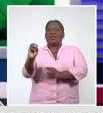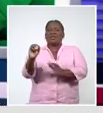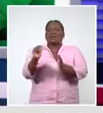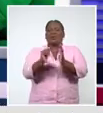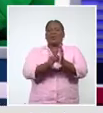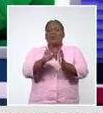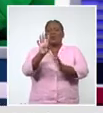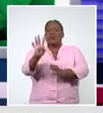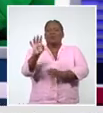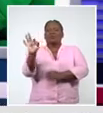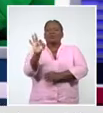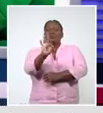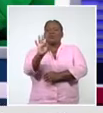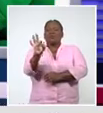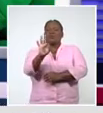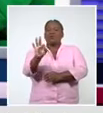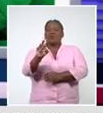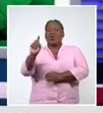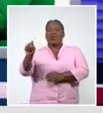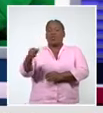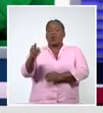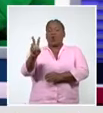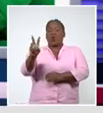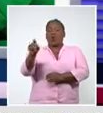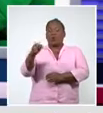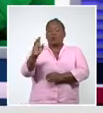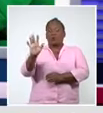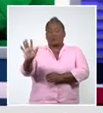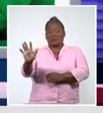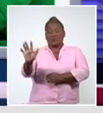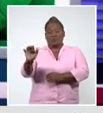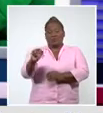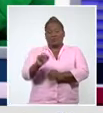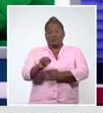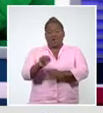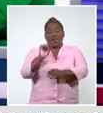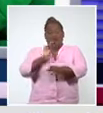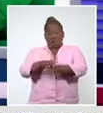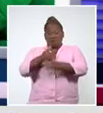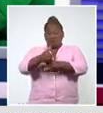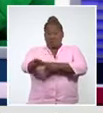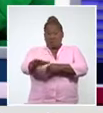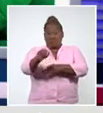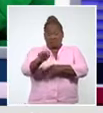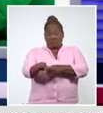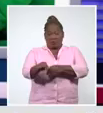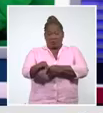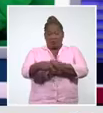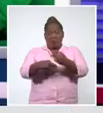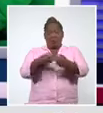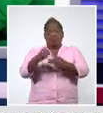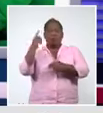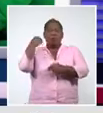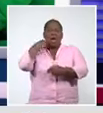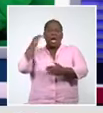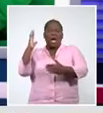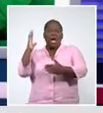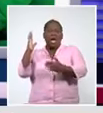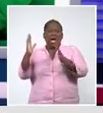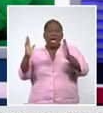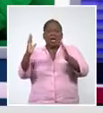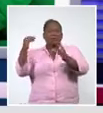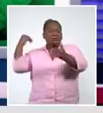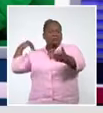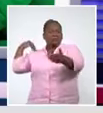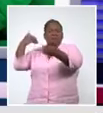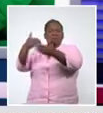2.530.488, 2,5 millones de personas, desde que comenzó la crisis sanitaria hace más de un año. El número de